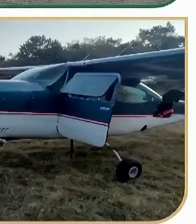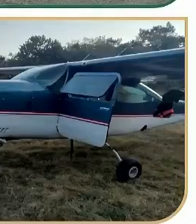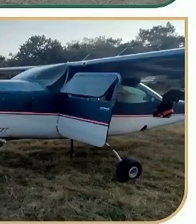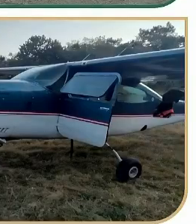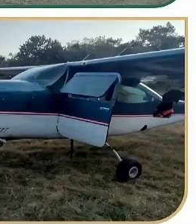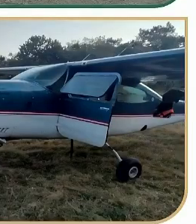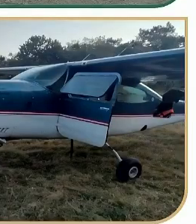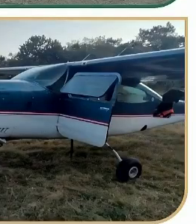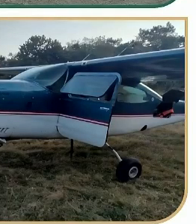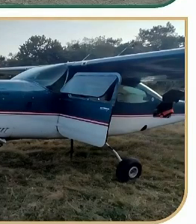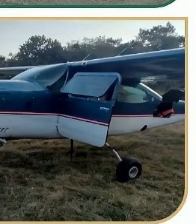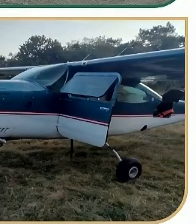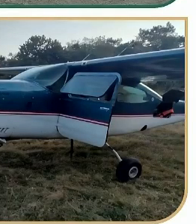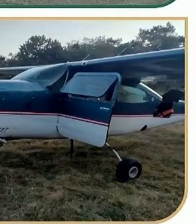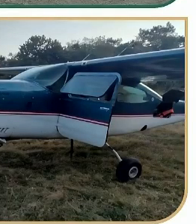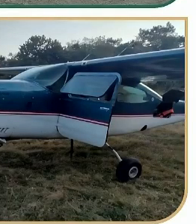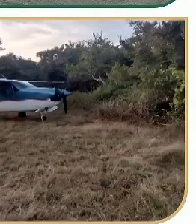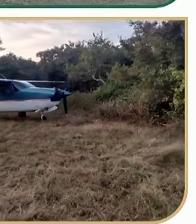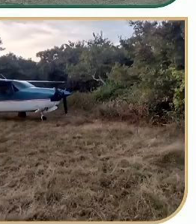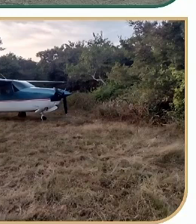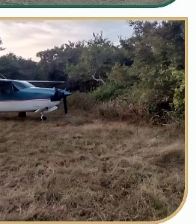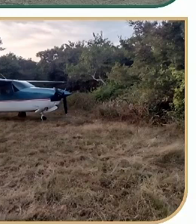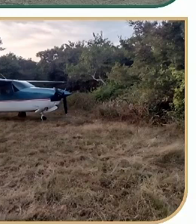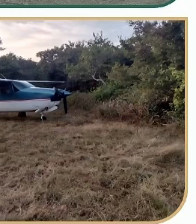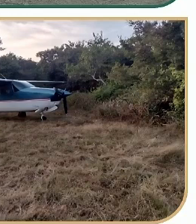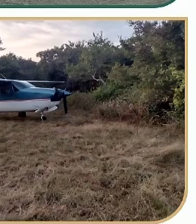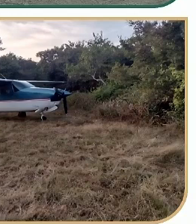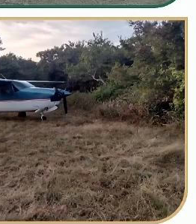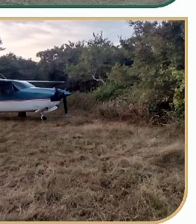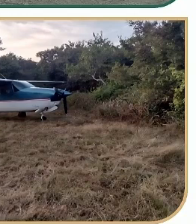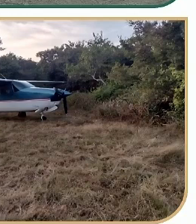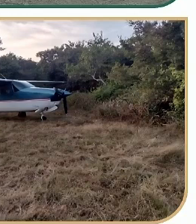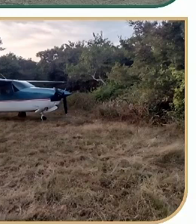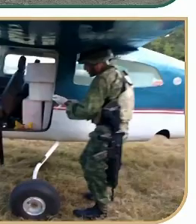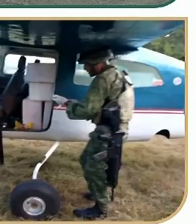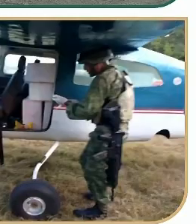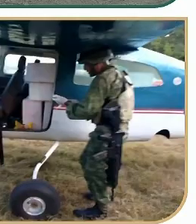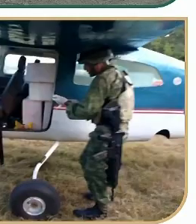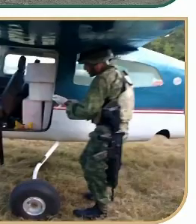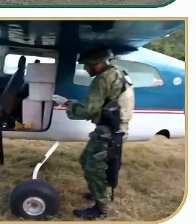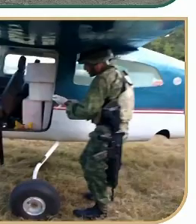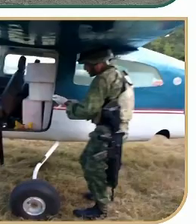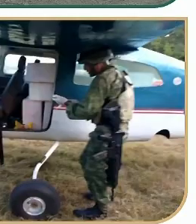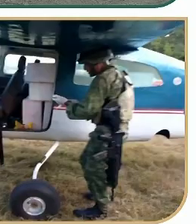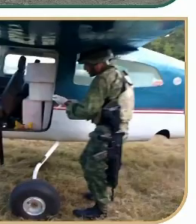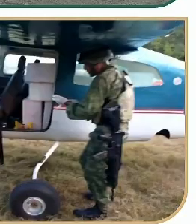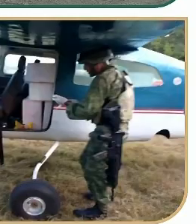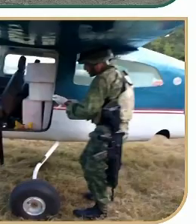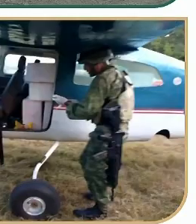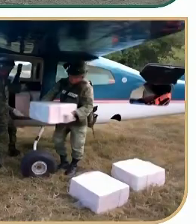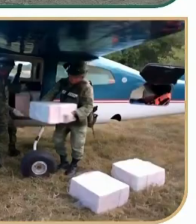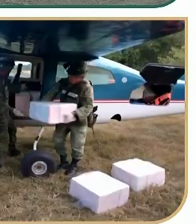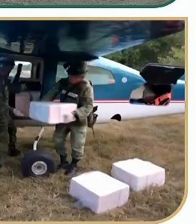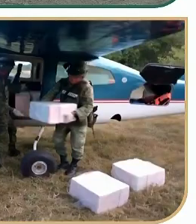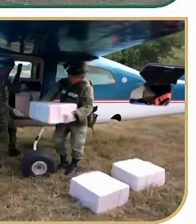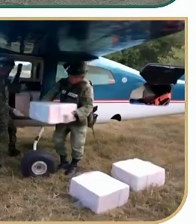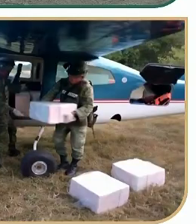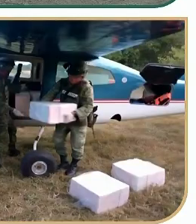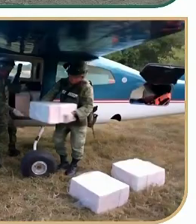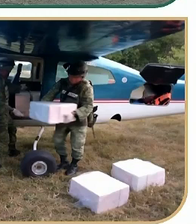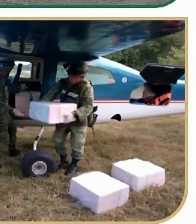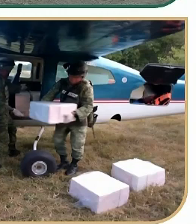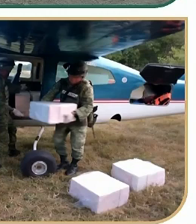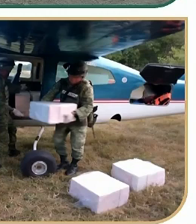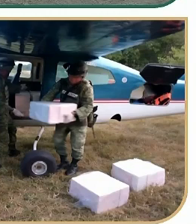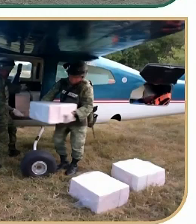de inteligencia, aquí en el Estado se han identificado 6 trazas irregulares y un trabajo